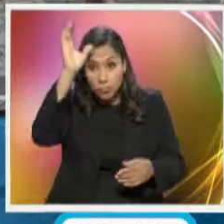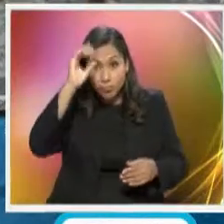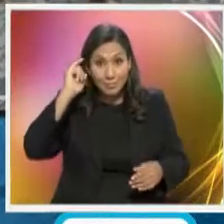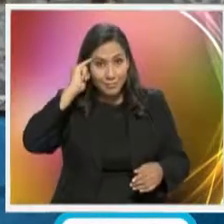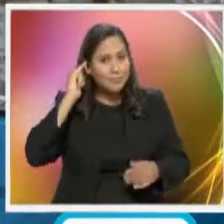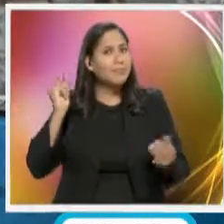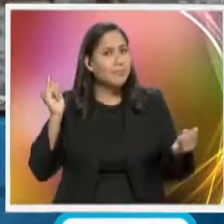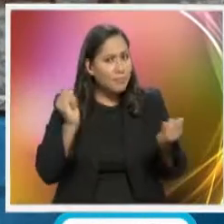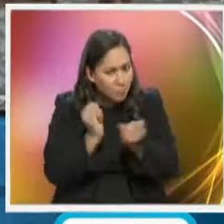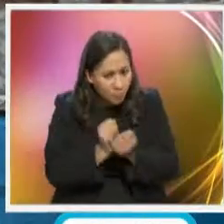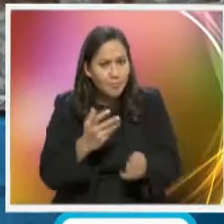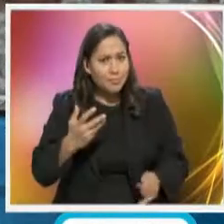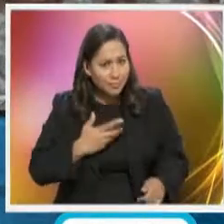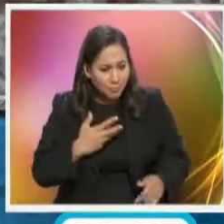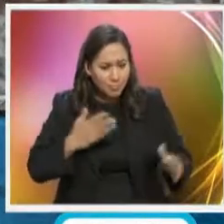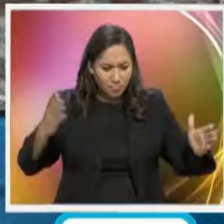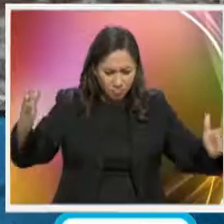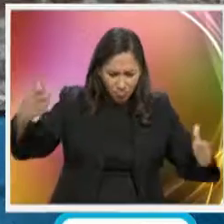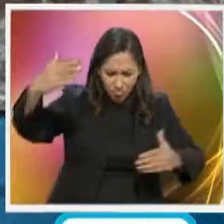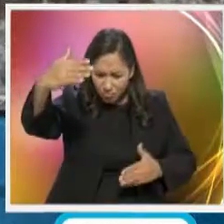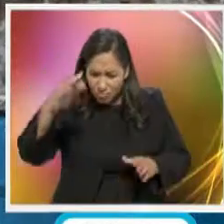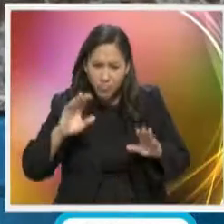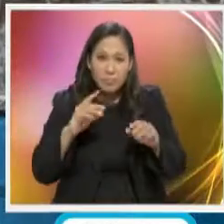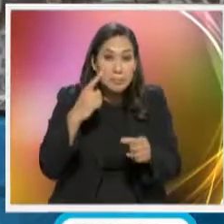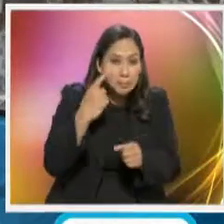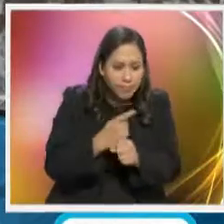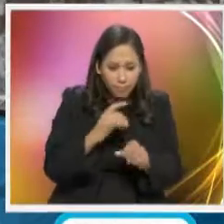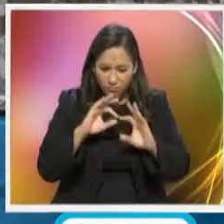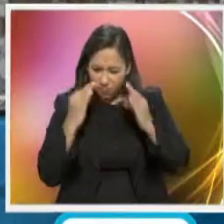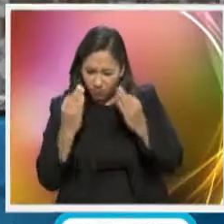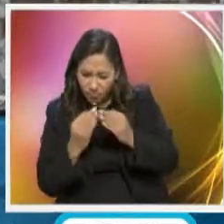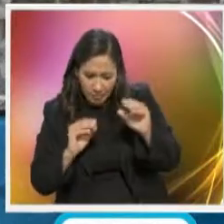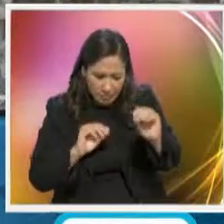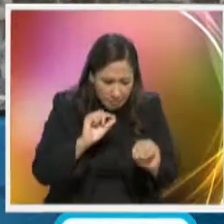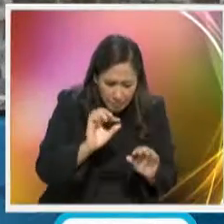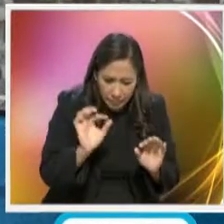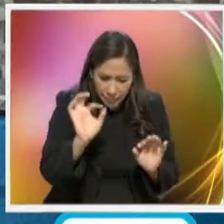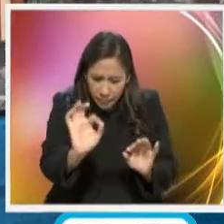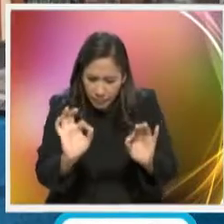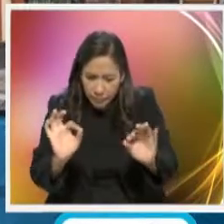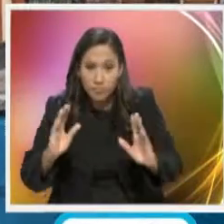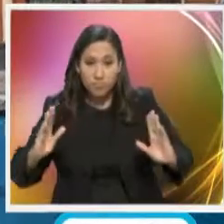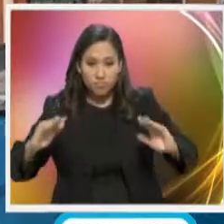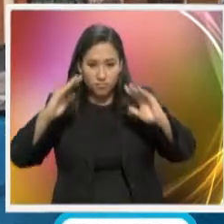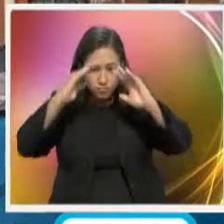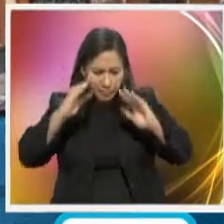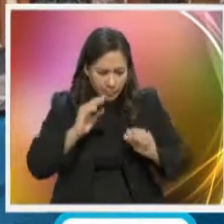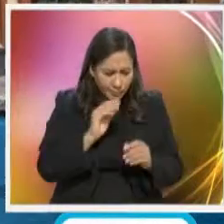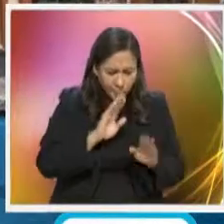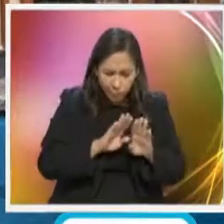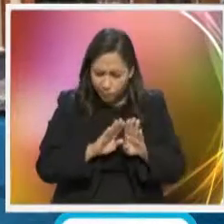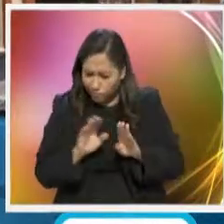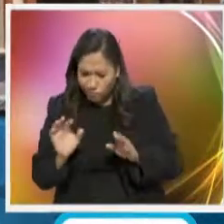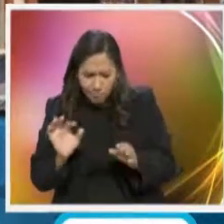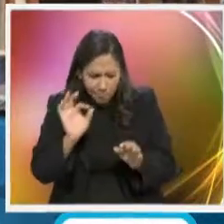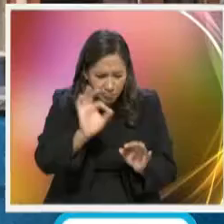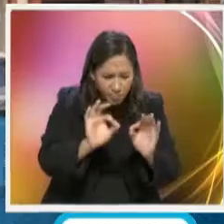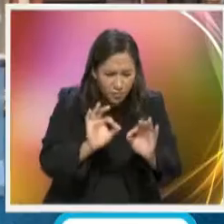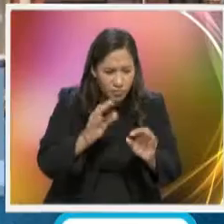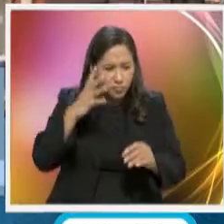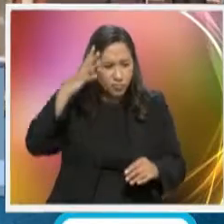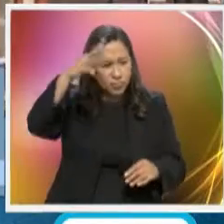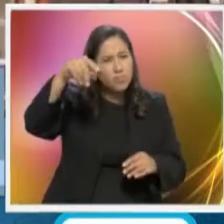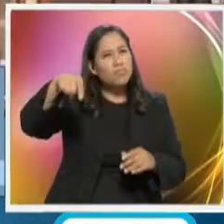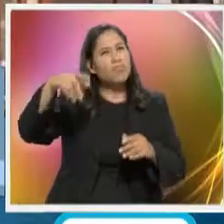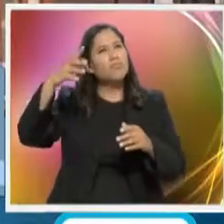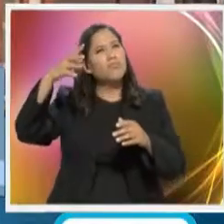prehispánicas también vemos precisamente cómo modelaban primero estas pequeñas pirámides con una maqueta para pensar en el futuro de